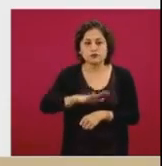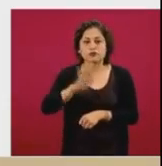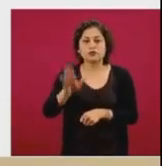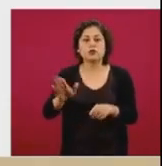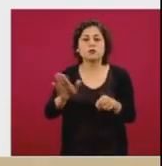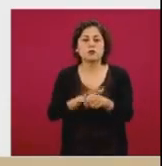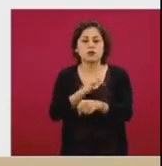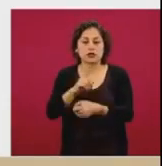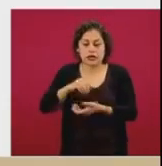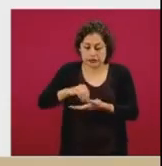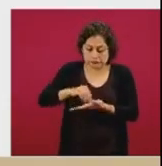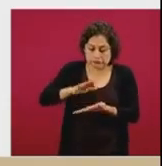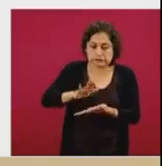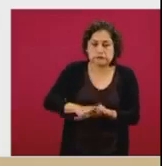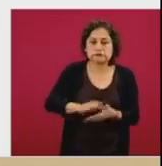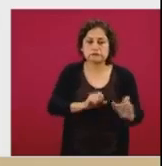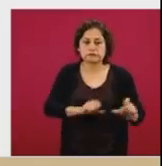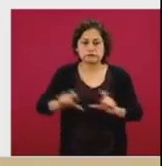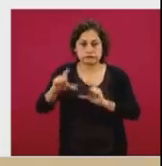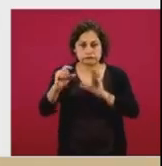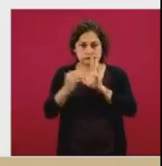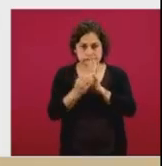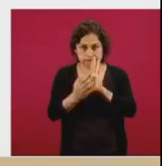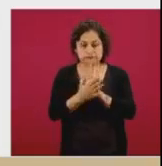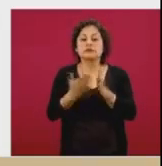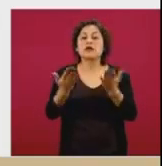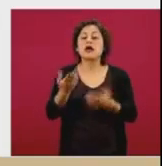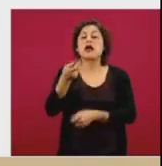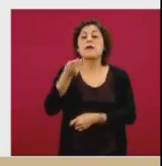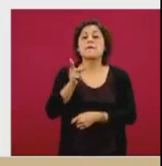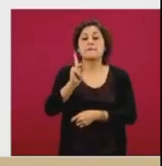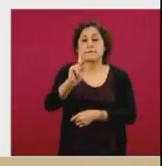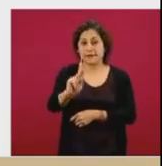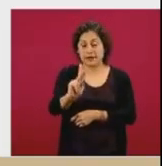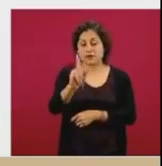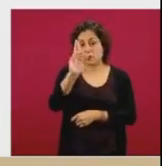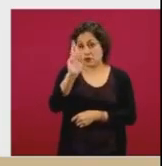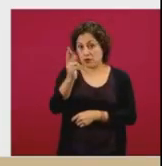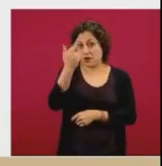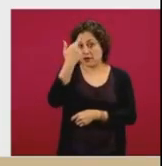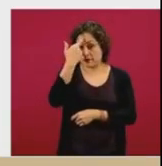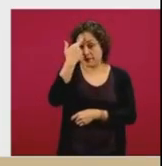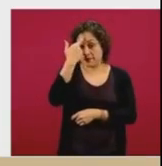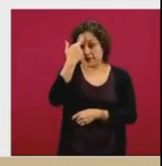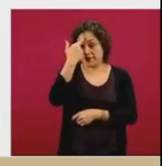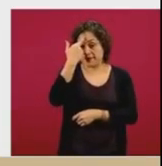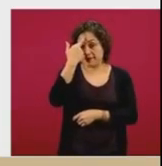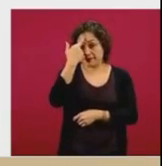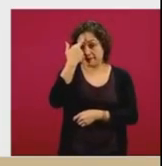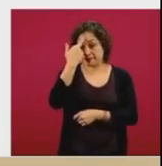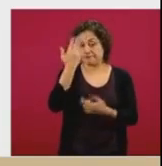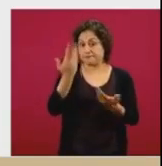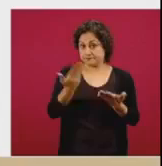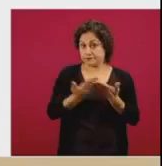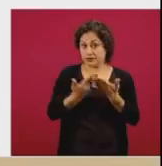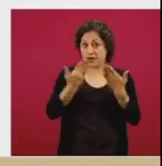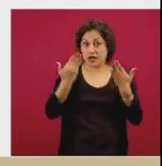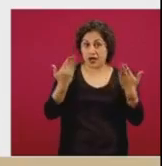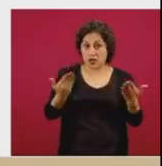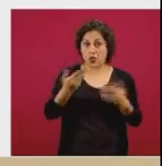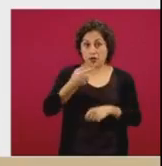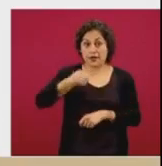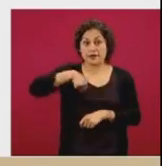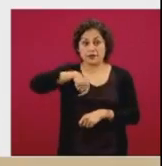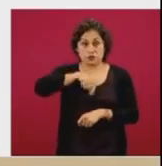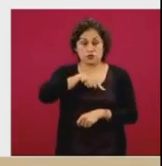al virus SARS-CoV-2. Sin embargo, también hay que recordar que tenemos la posibilidad de